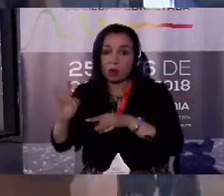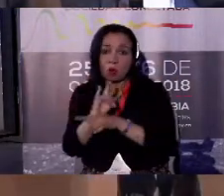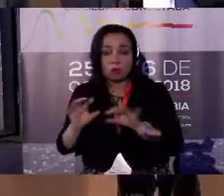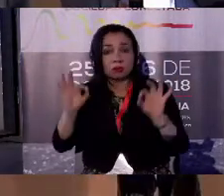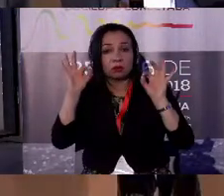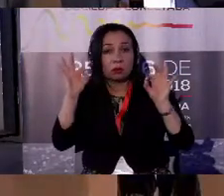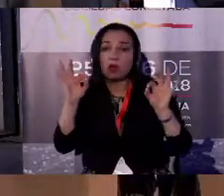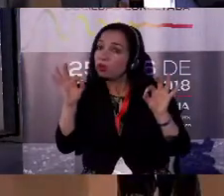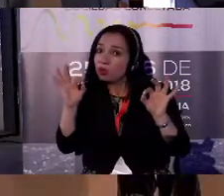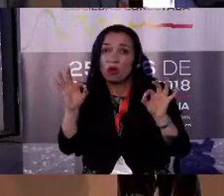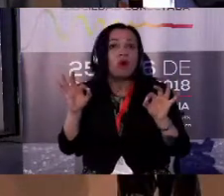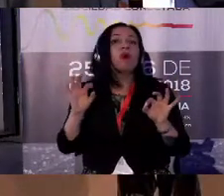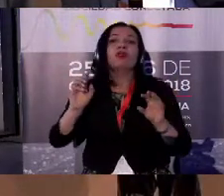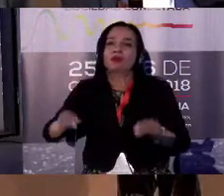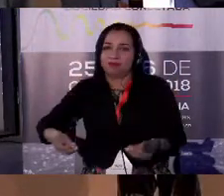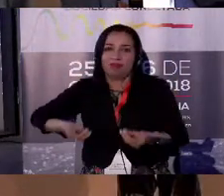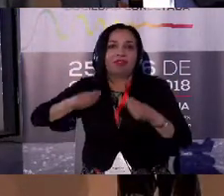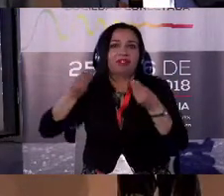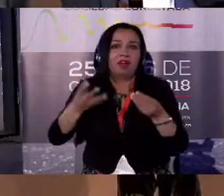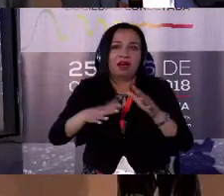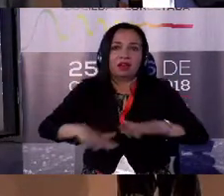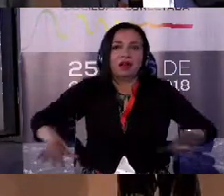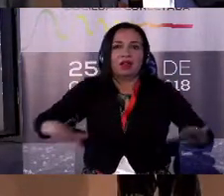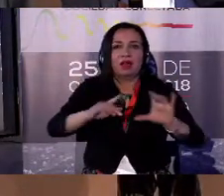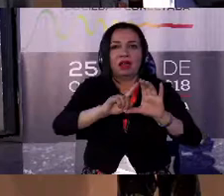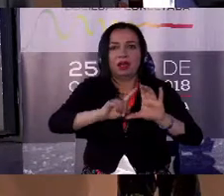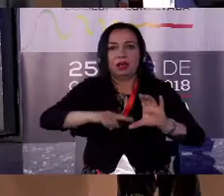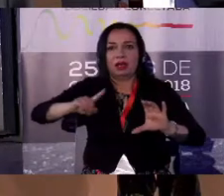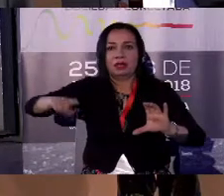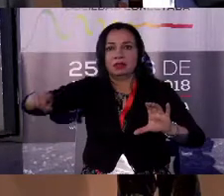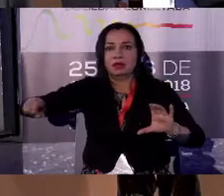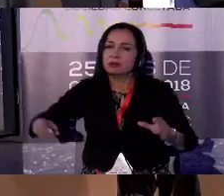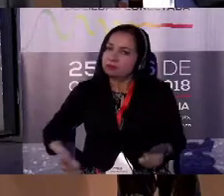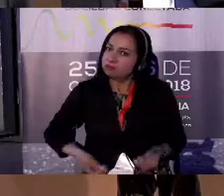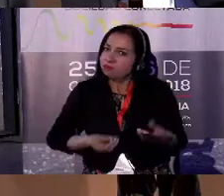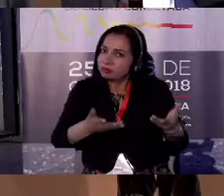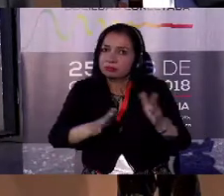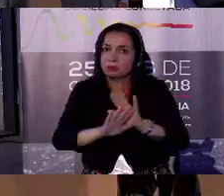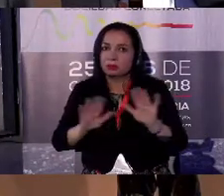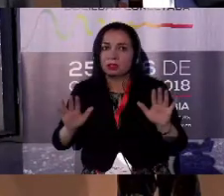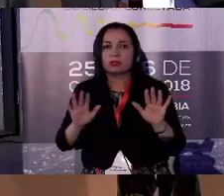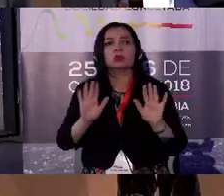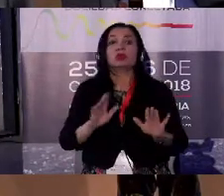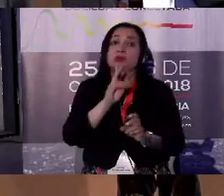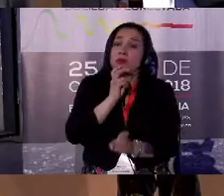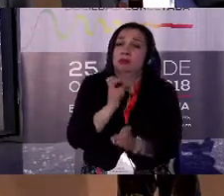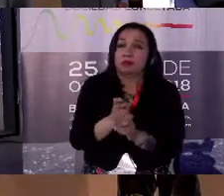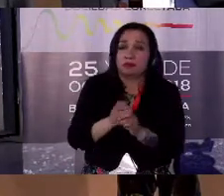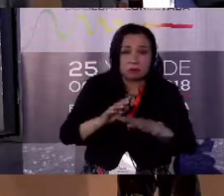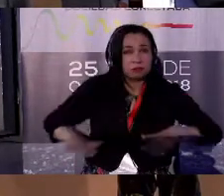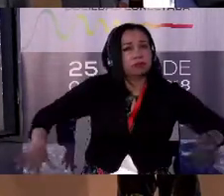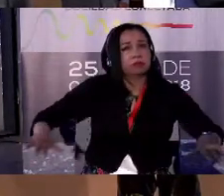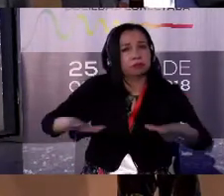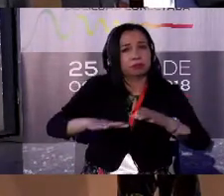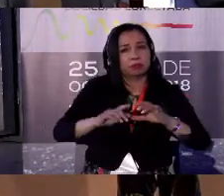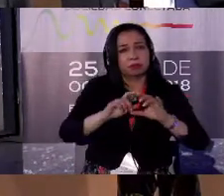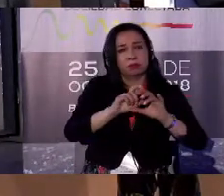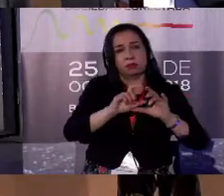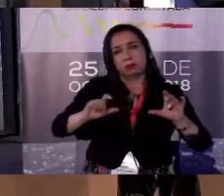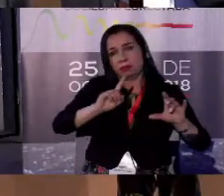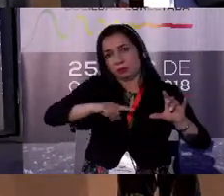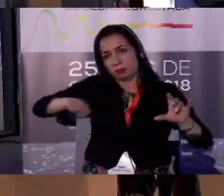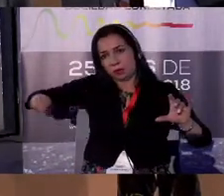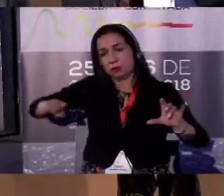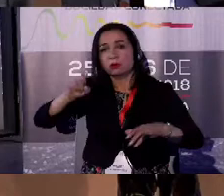quizás devolver espectro. Y eso es algo muy difícil, porque hay que estar pensando en todo el espectro que se va a estar necesitando. Estamos hablando de que se